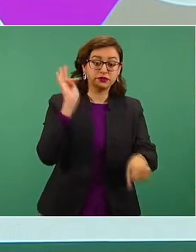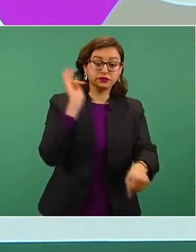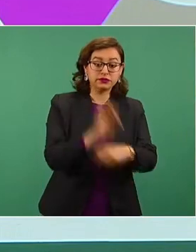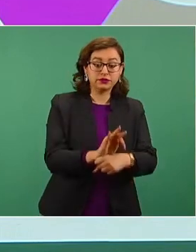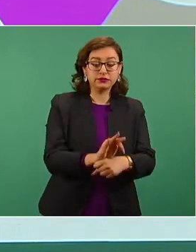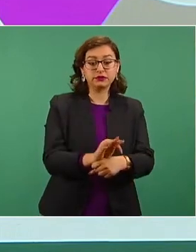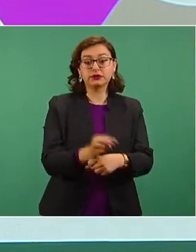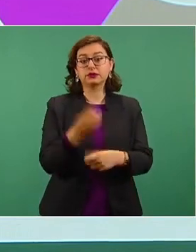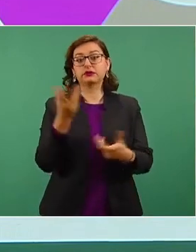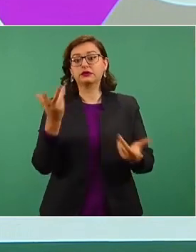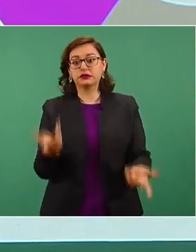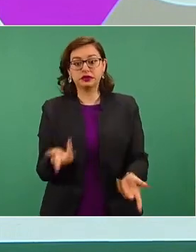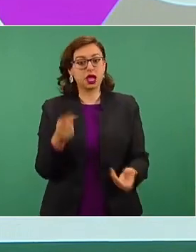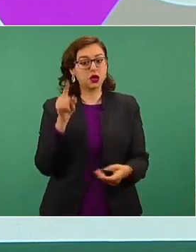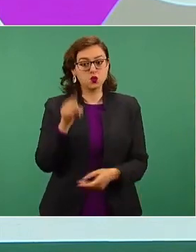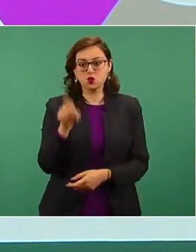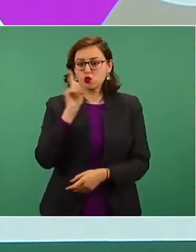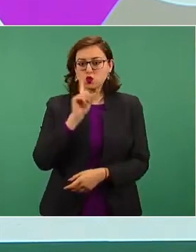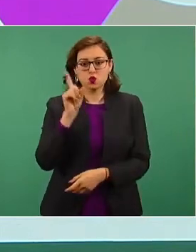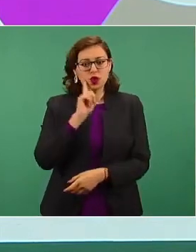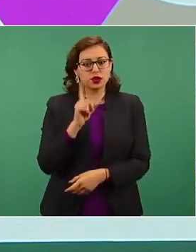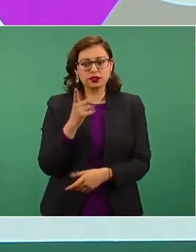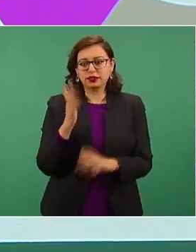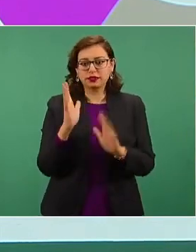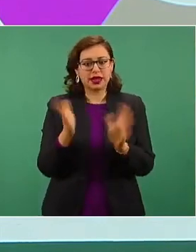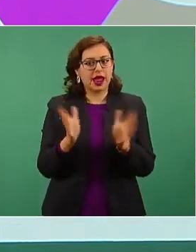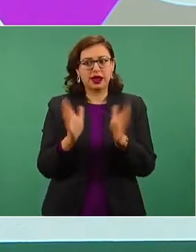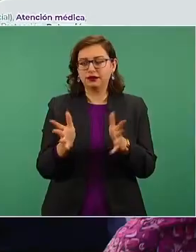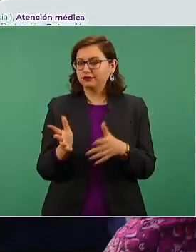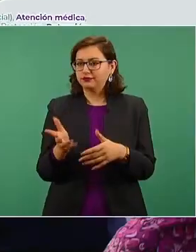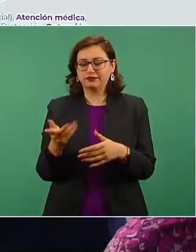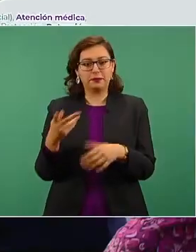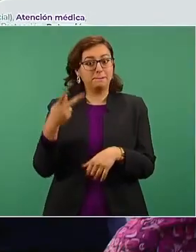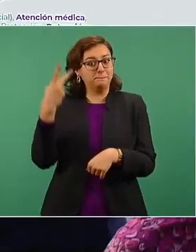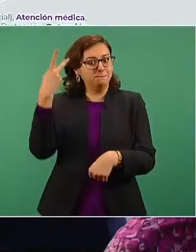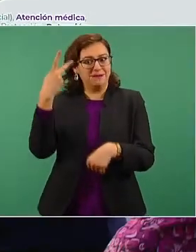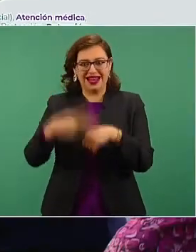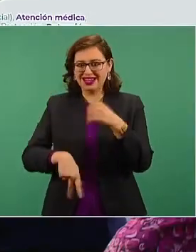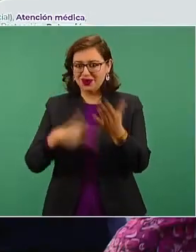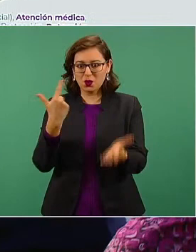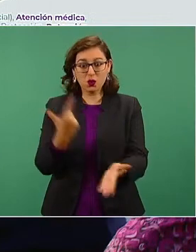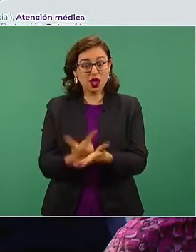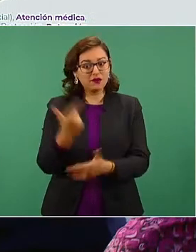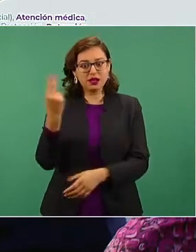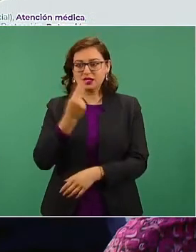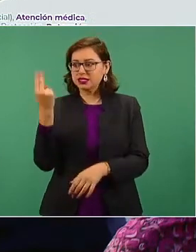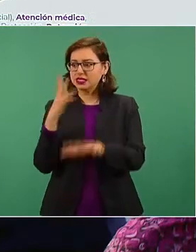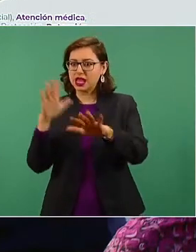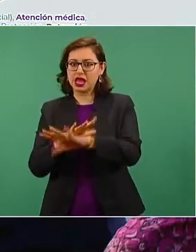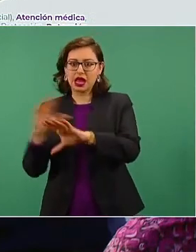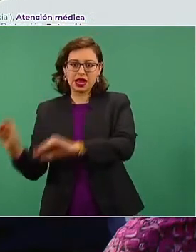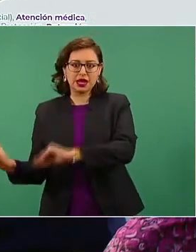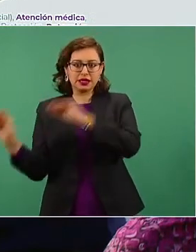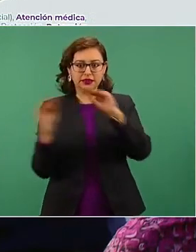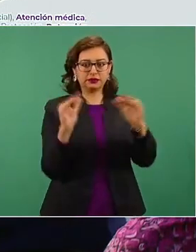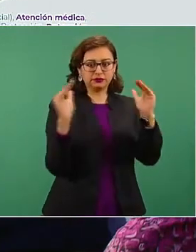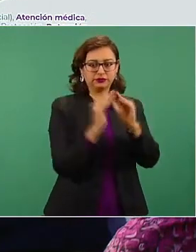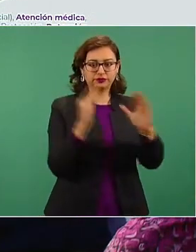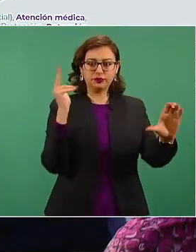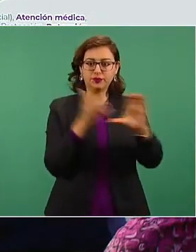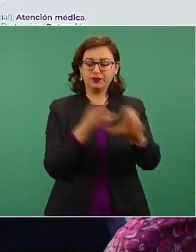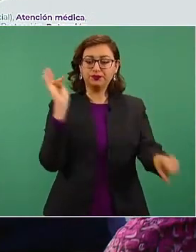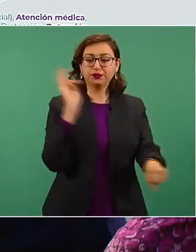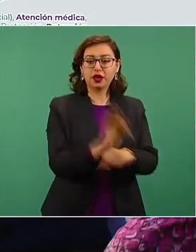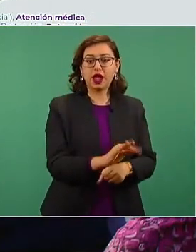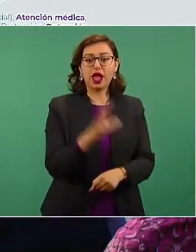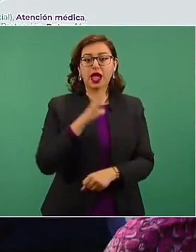que recibir un refugio seguro, hay 61 en todo el país, 34 centros de